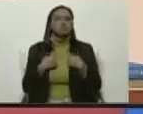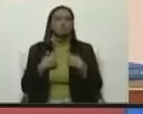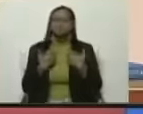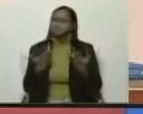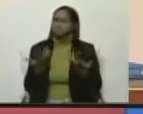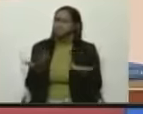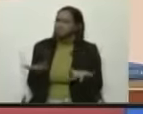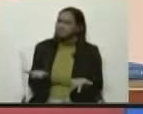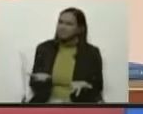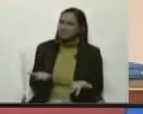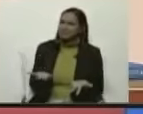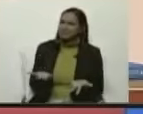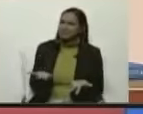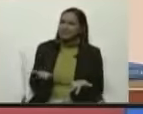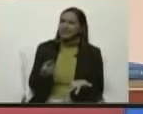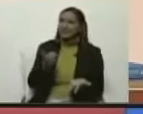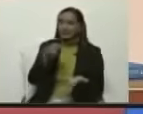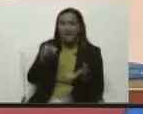Ahora, si esa gente,